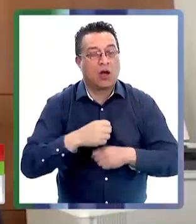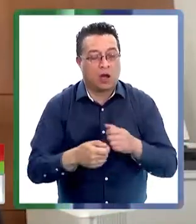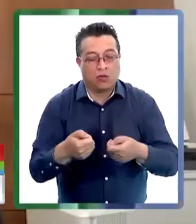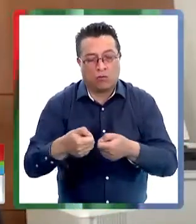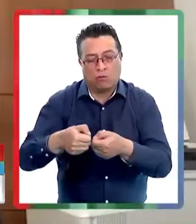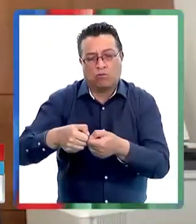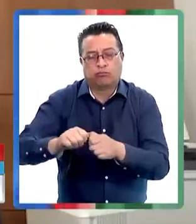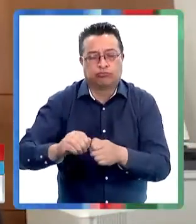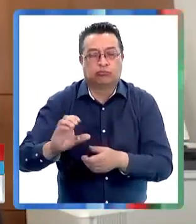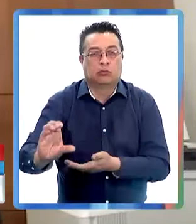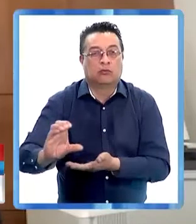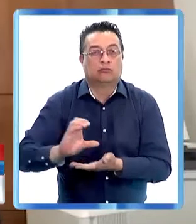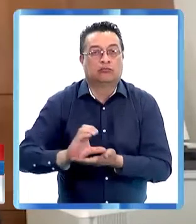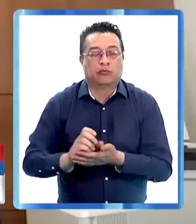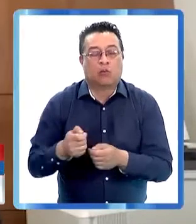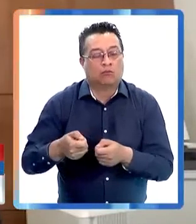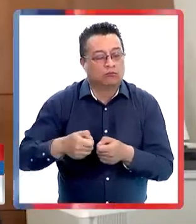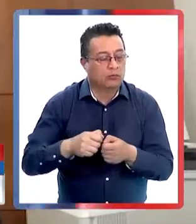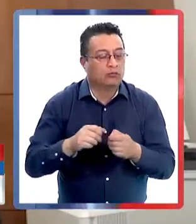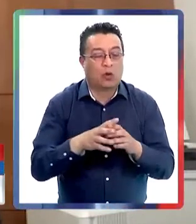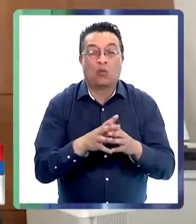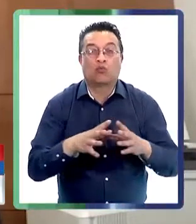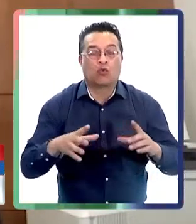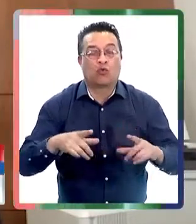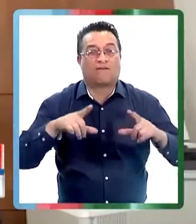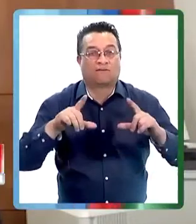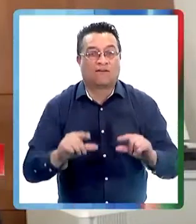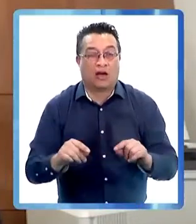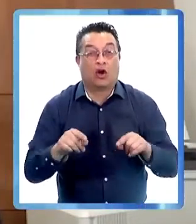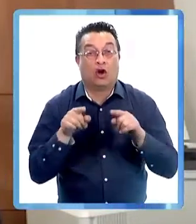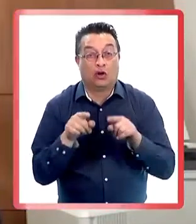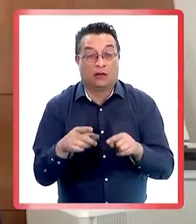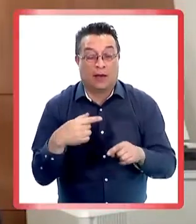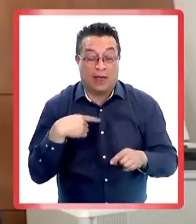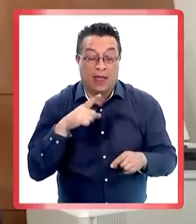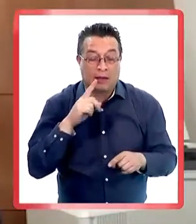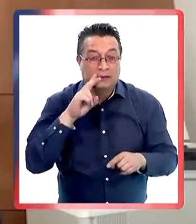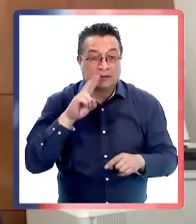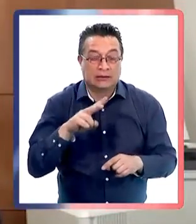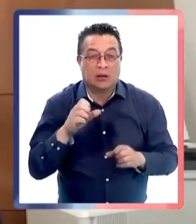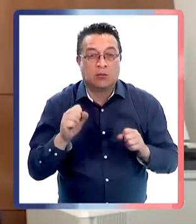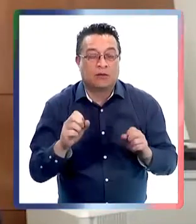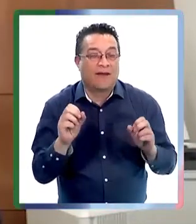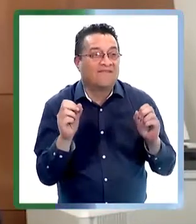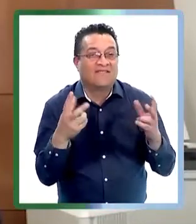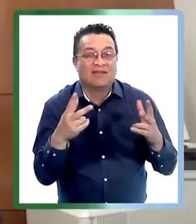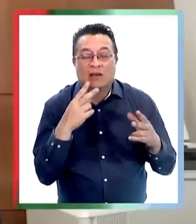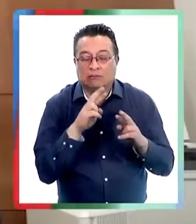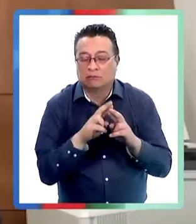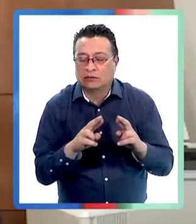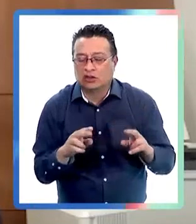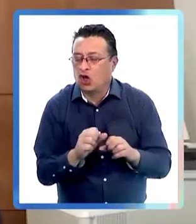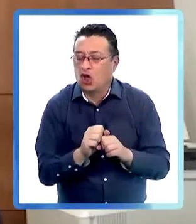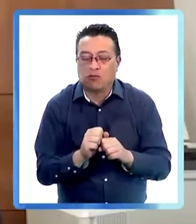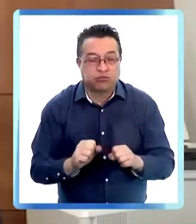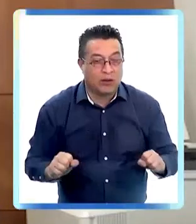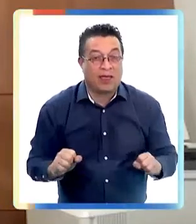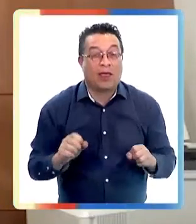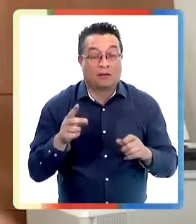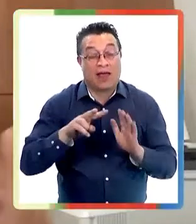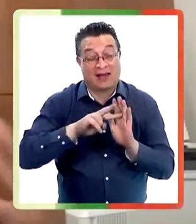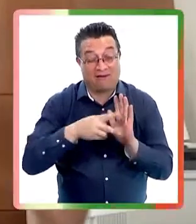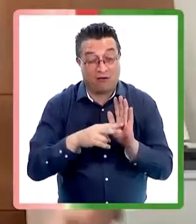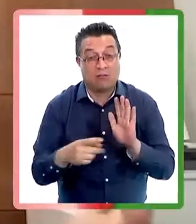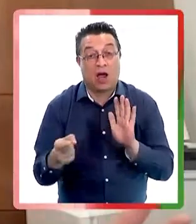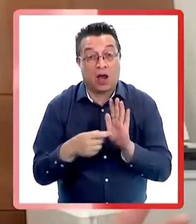con pensiones de miseria, con pensiones que han sido muy bajas y que las han tenido sin poder vivir tranquilas. Así que cuando hablamos